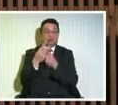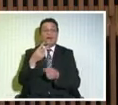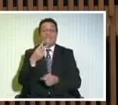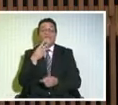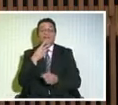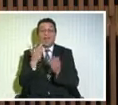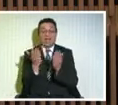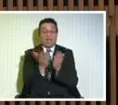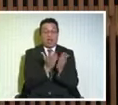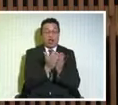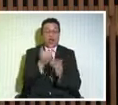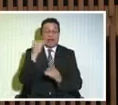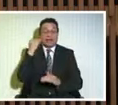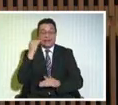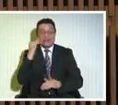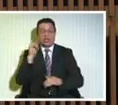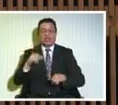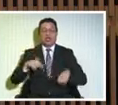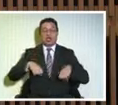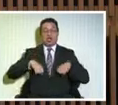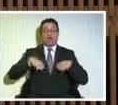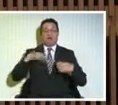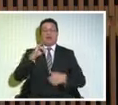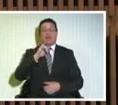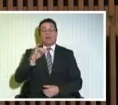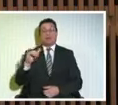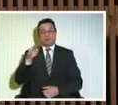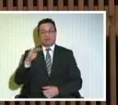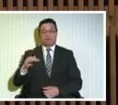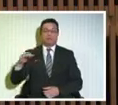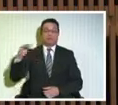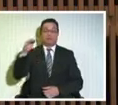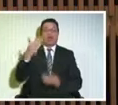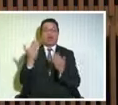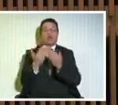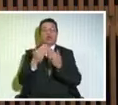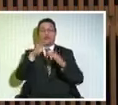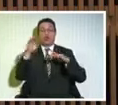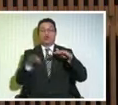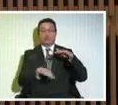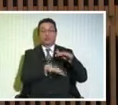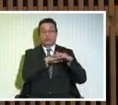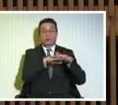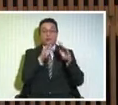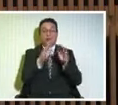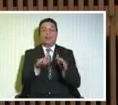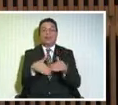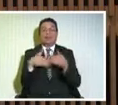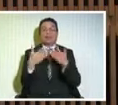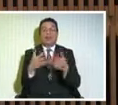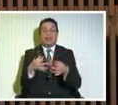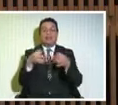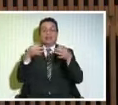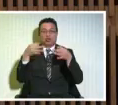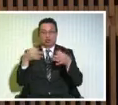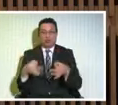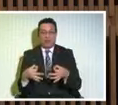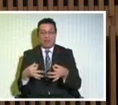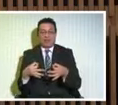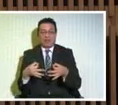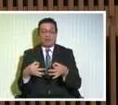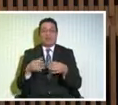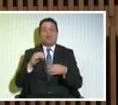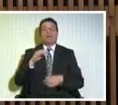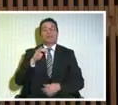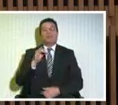escolar a niños y jóvenes, luego también en la educación superior, para dar seguridad que